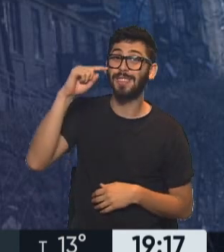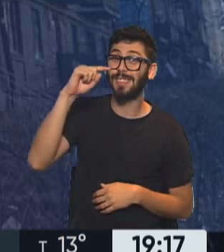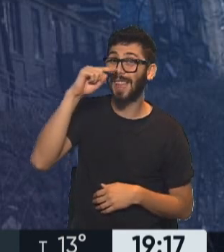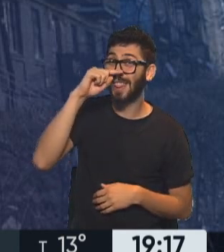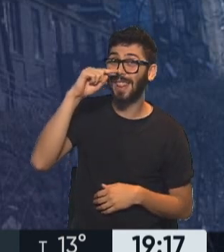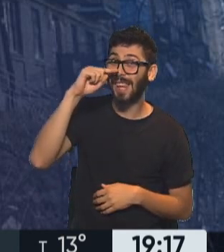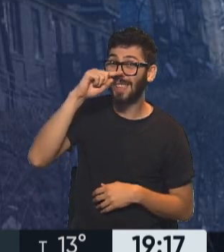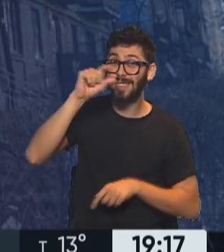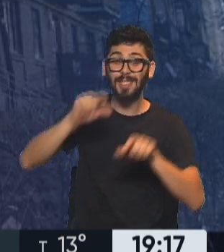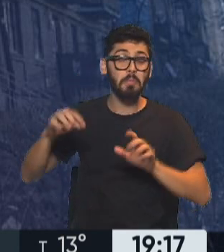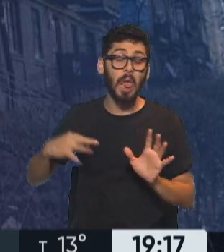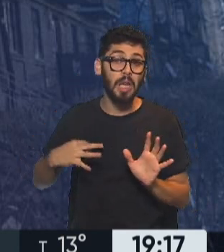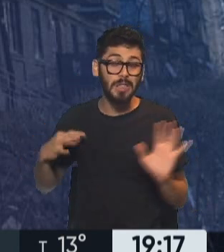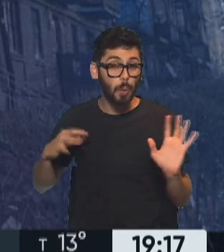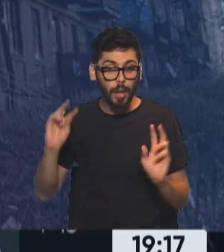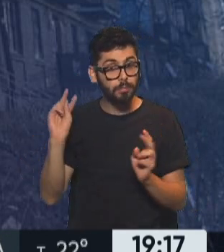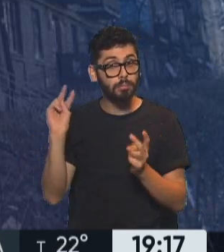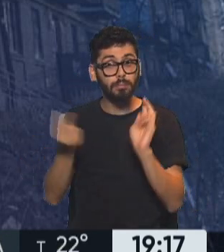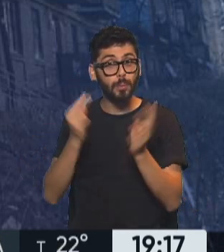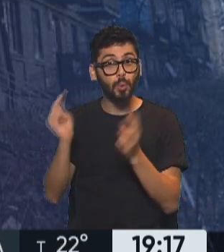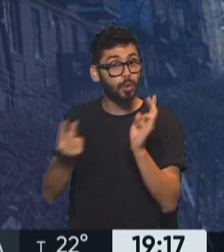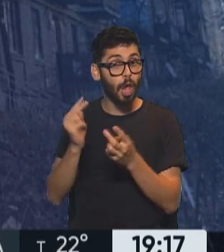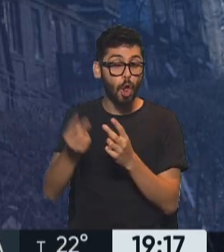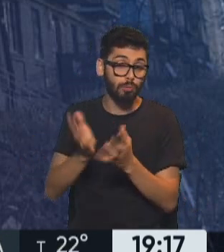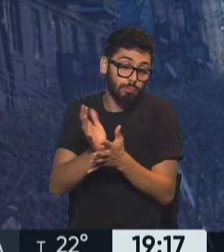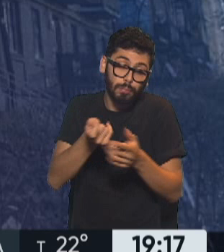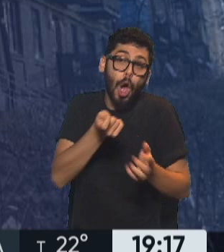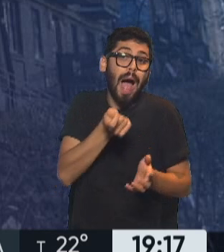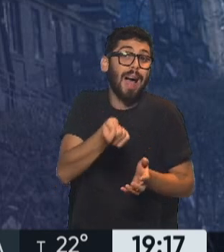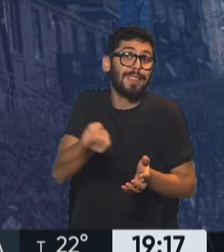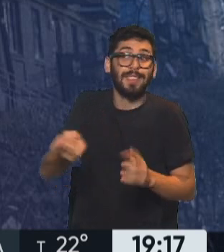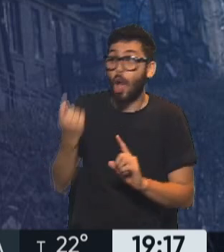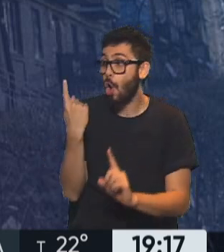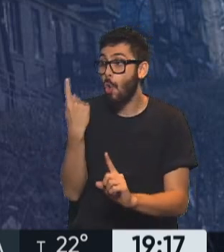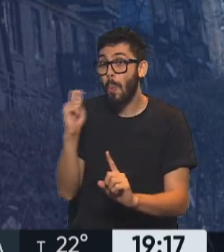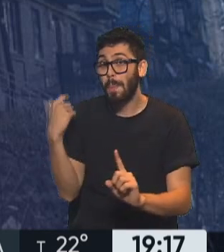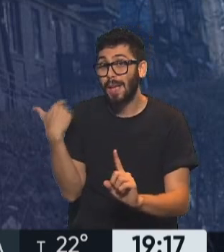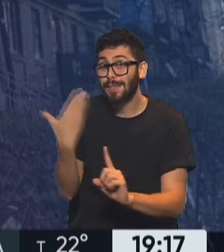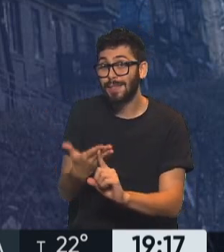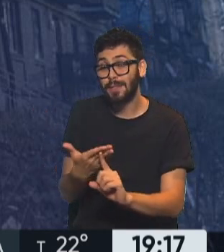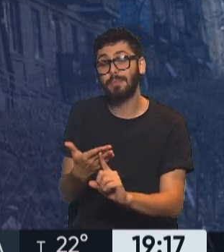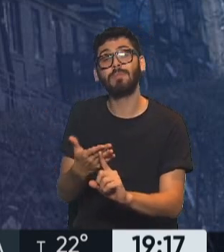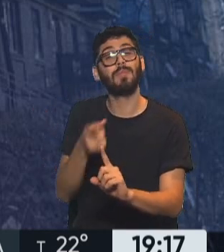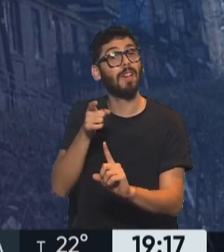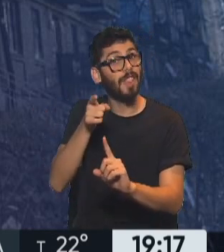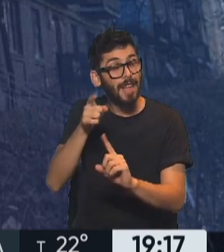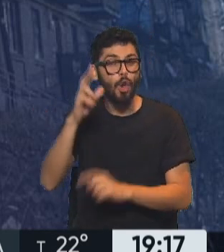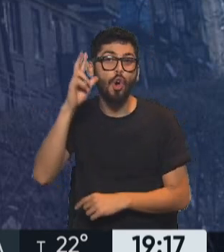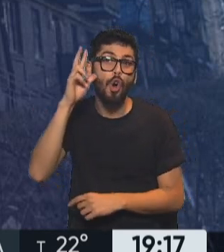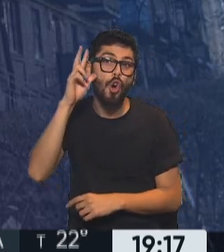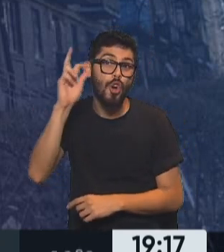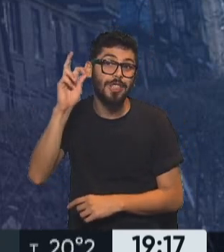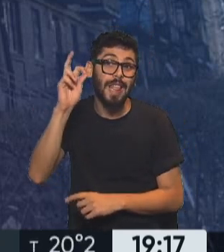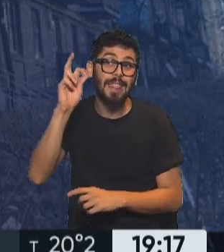977 civiles que fallecieron, murieron, fueron asesinados en este mes, de los cuales al menos 80